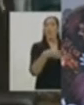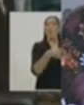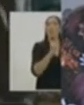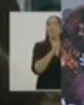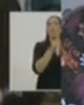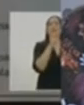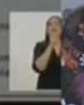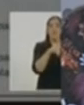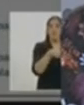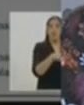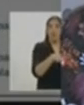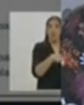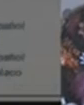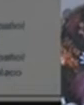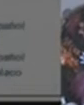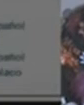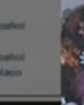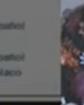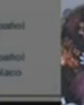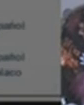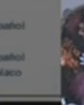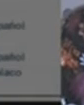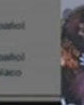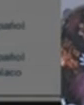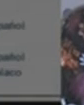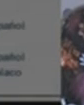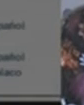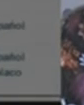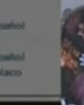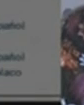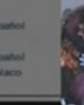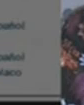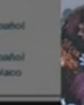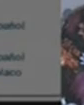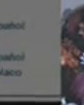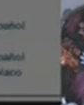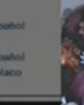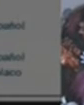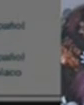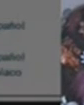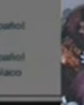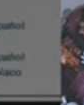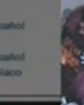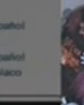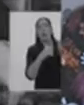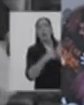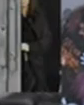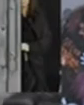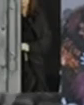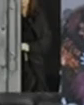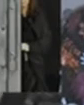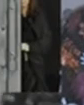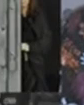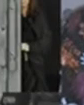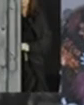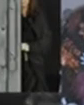que si realmente soy amiga de él, soy bastante más amiga de otros, y bueno, con amigas, con él, si soy amiga de él, la verdad que necesita mejores amigas, que es el